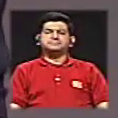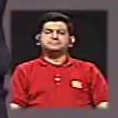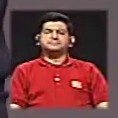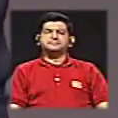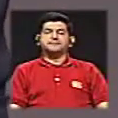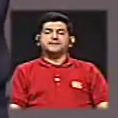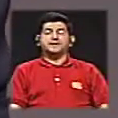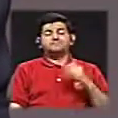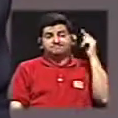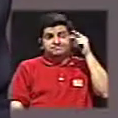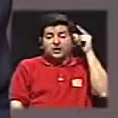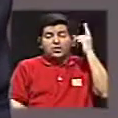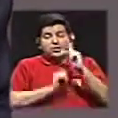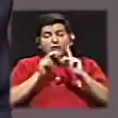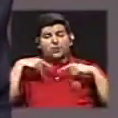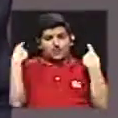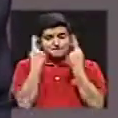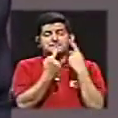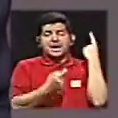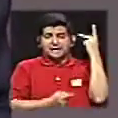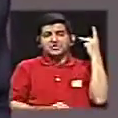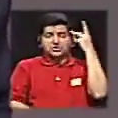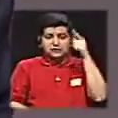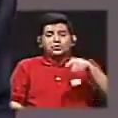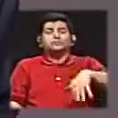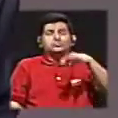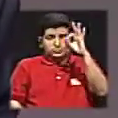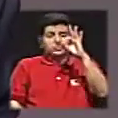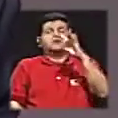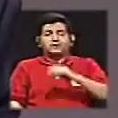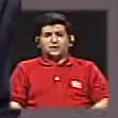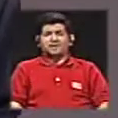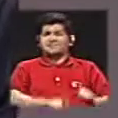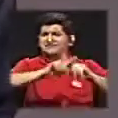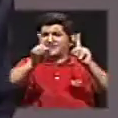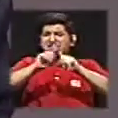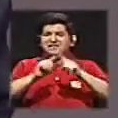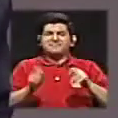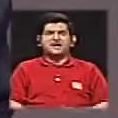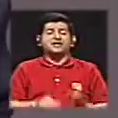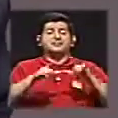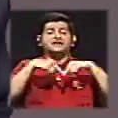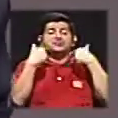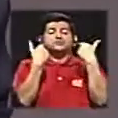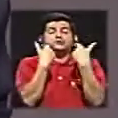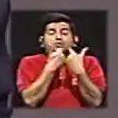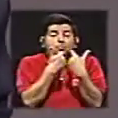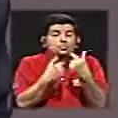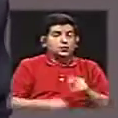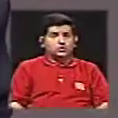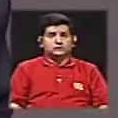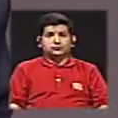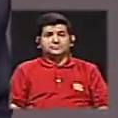Y evidentemente en un partido político usted se encuentra diferentes corrientes,